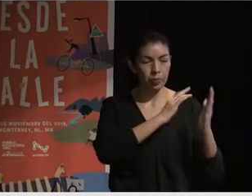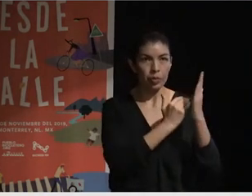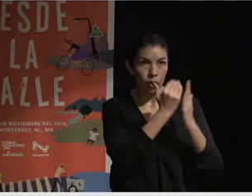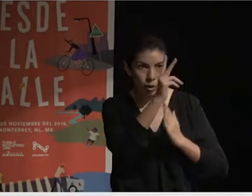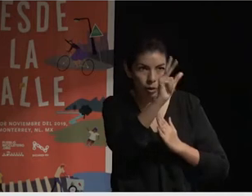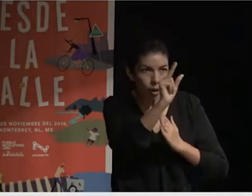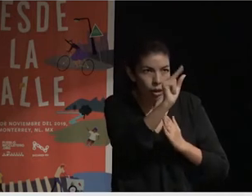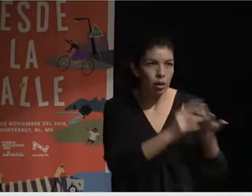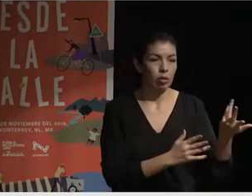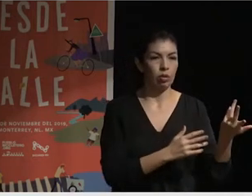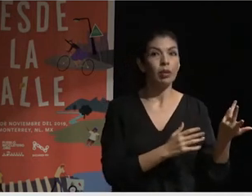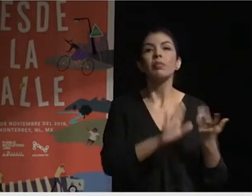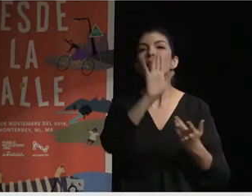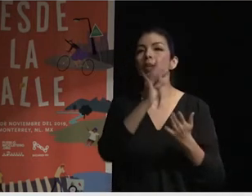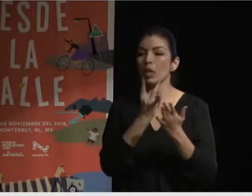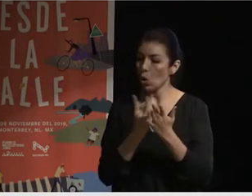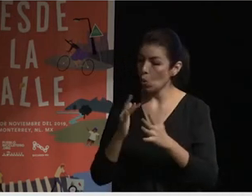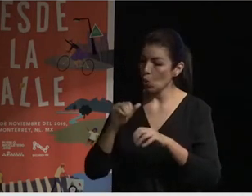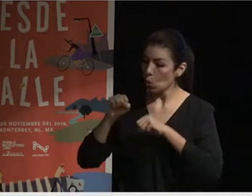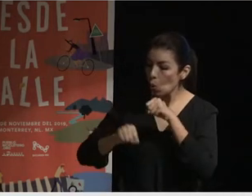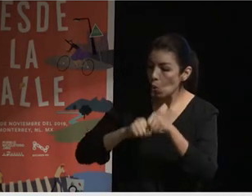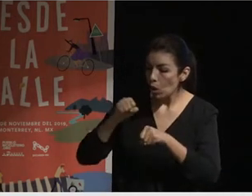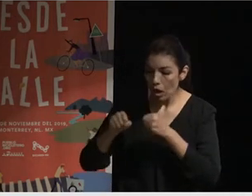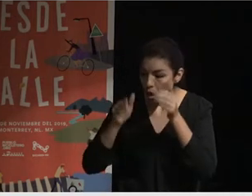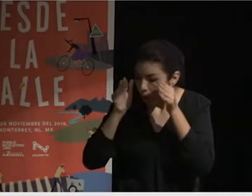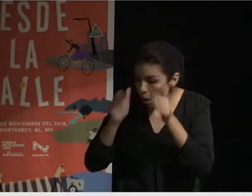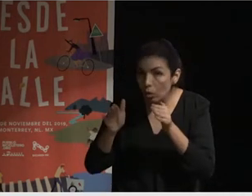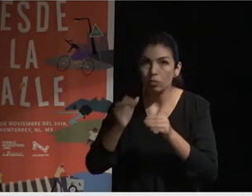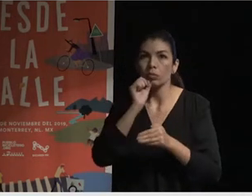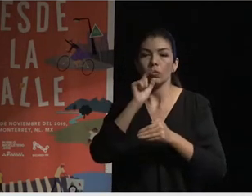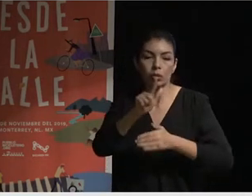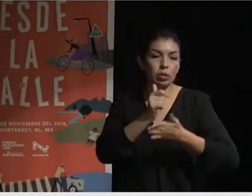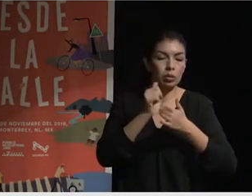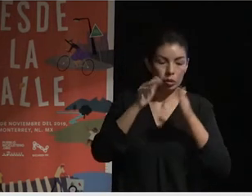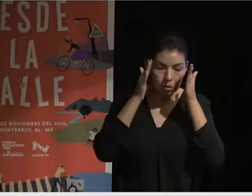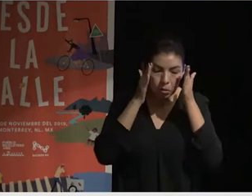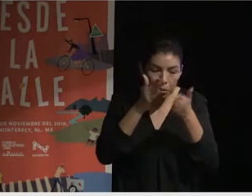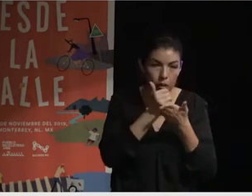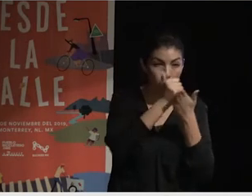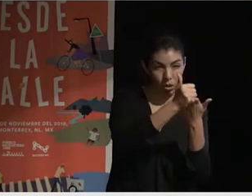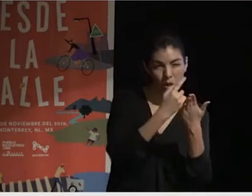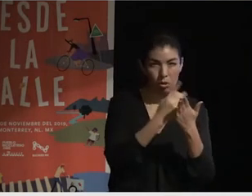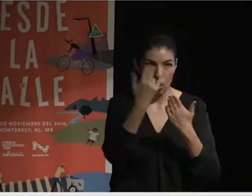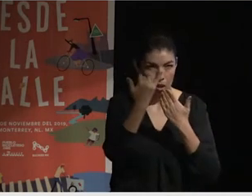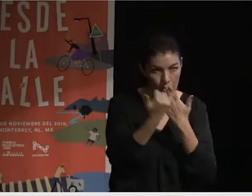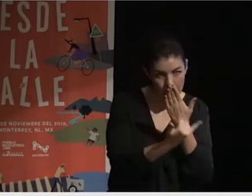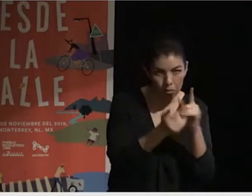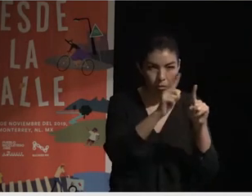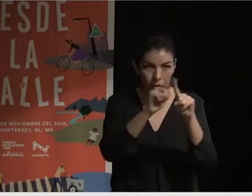de las partes. En Portland también hay grupos activistas ciclistas que… Siempre que el gobierno